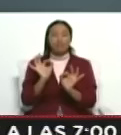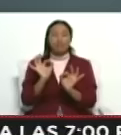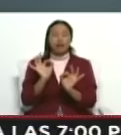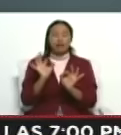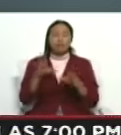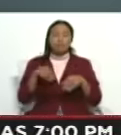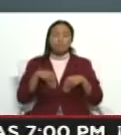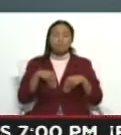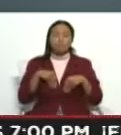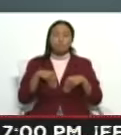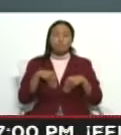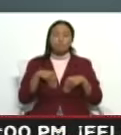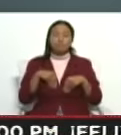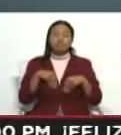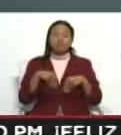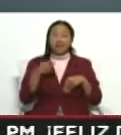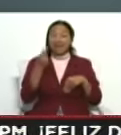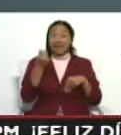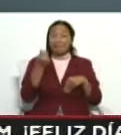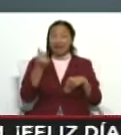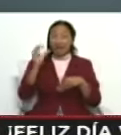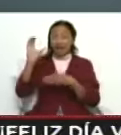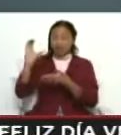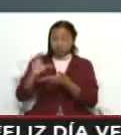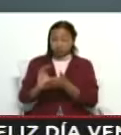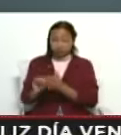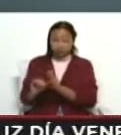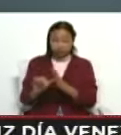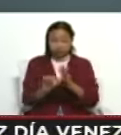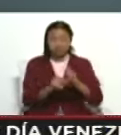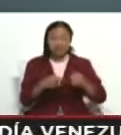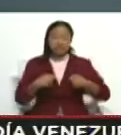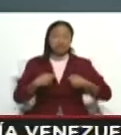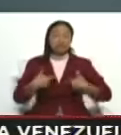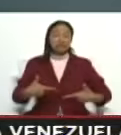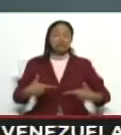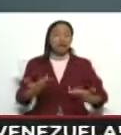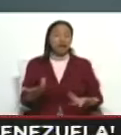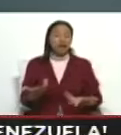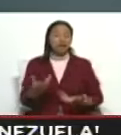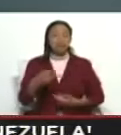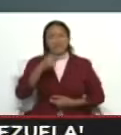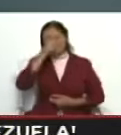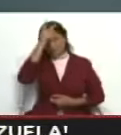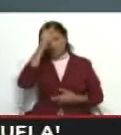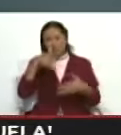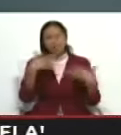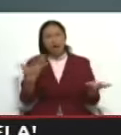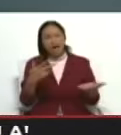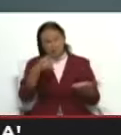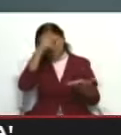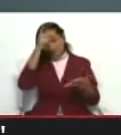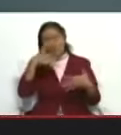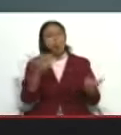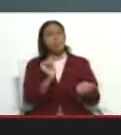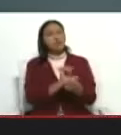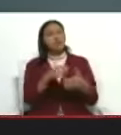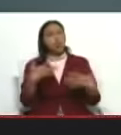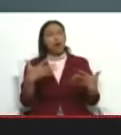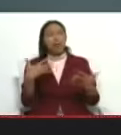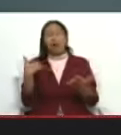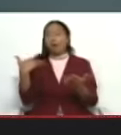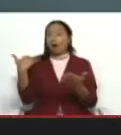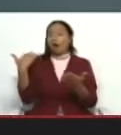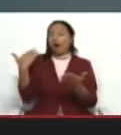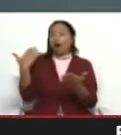cesantes. La plata que gastaron en dónde está la Aizami, la Aizami para cuándo, etcétera, se les acabó. Y